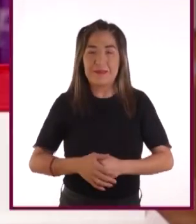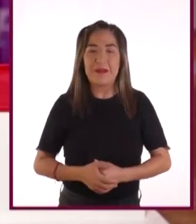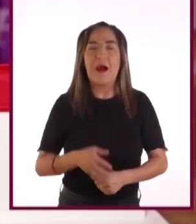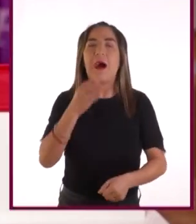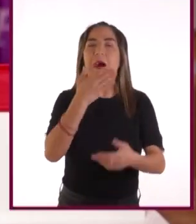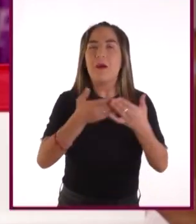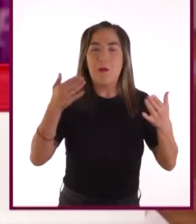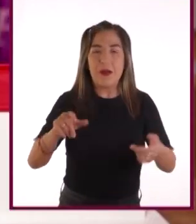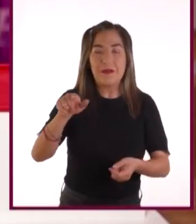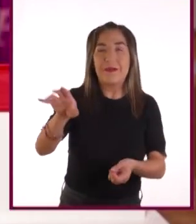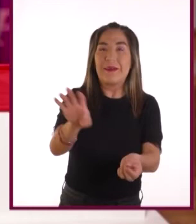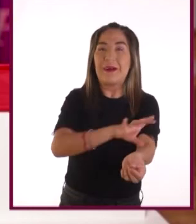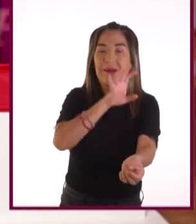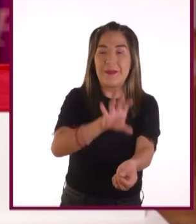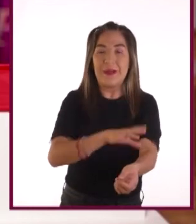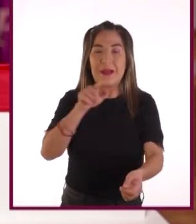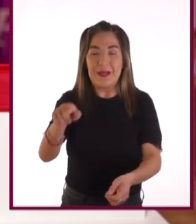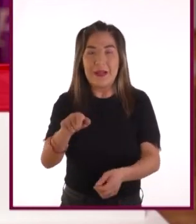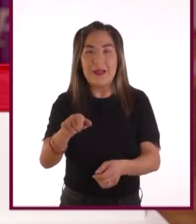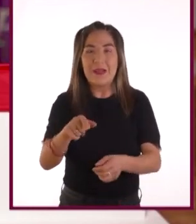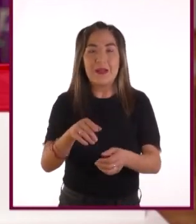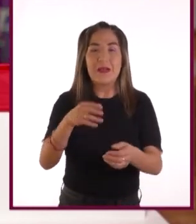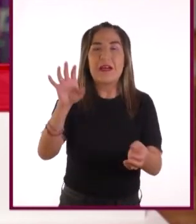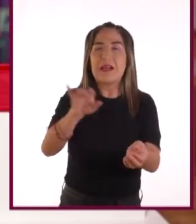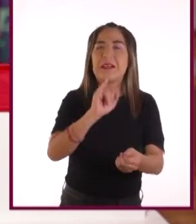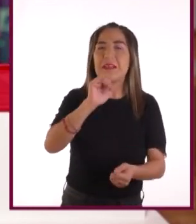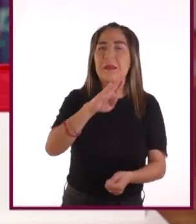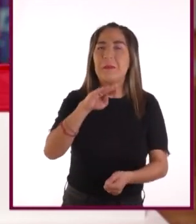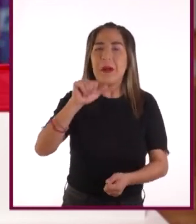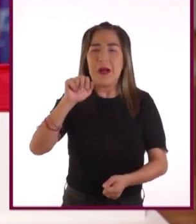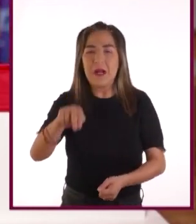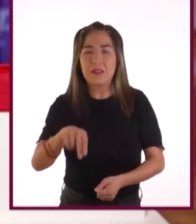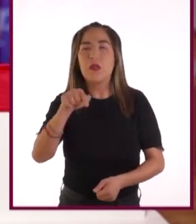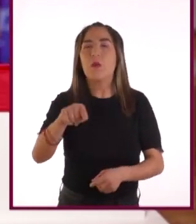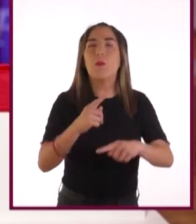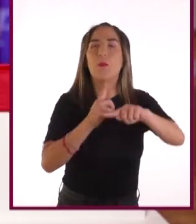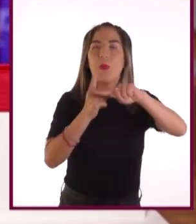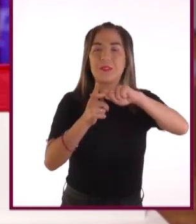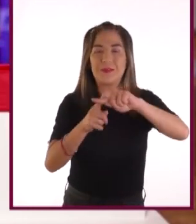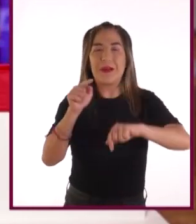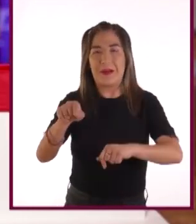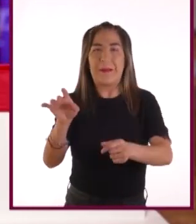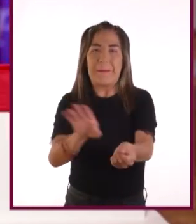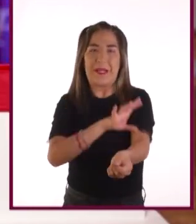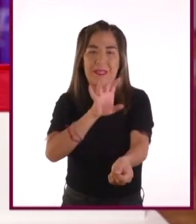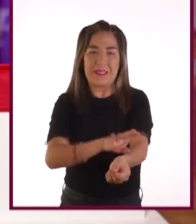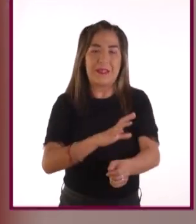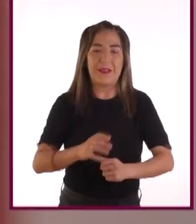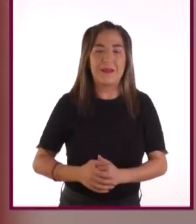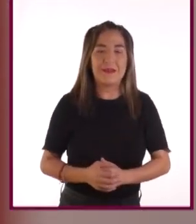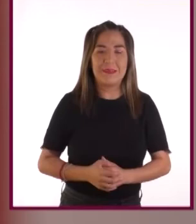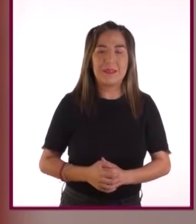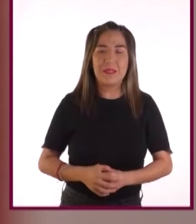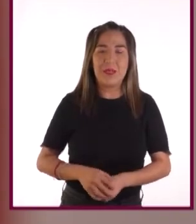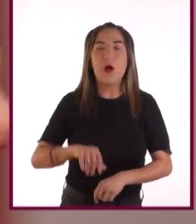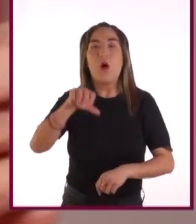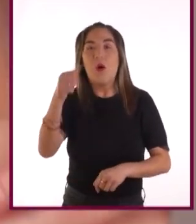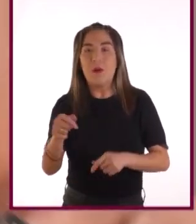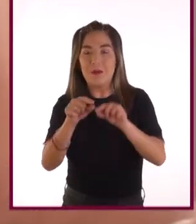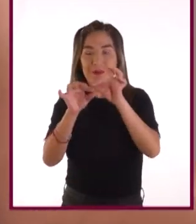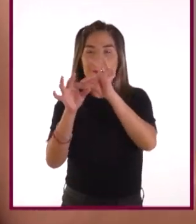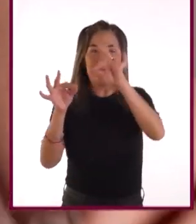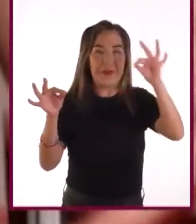esto, ahora colocaremos el cable que sale de la cabeza del electroimán en el polo positivo de la batería. Y el cable del